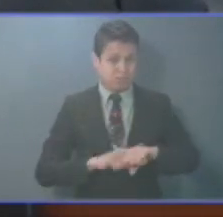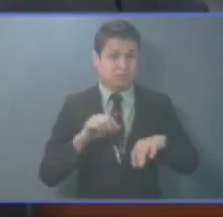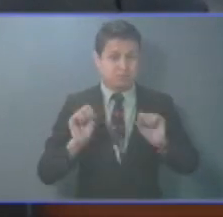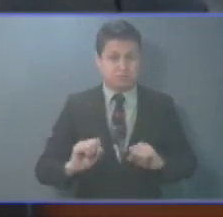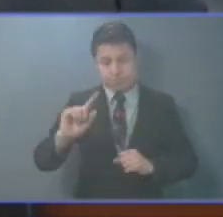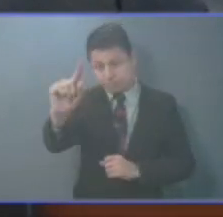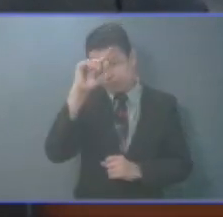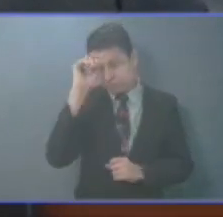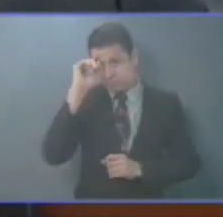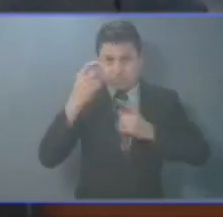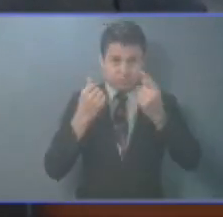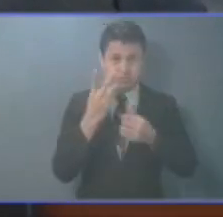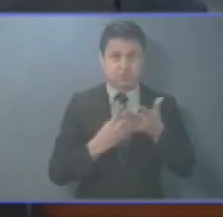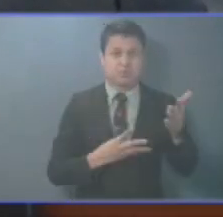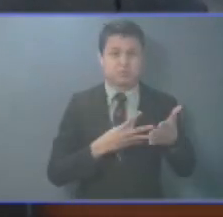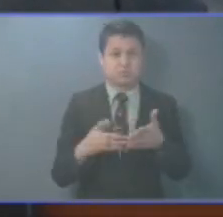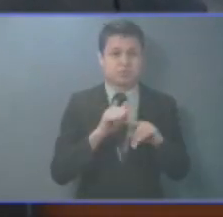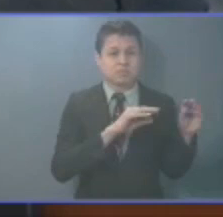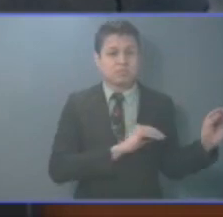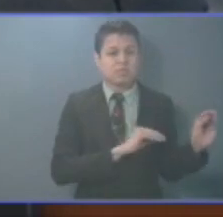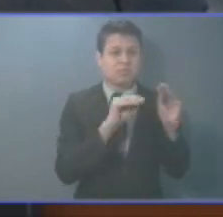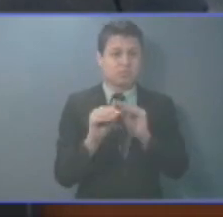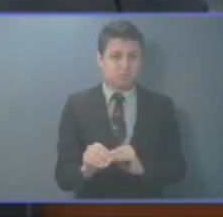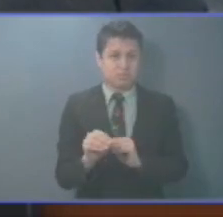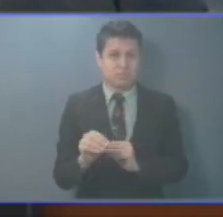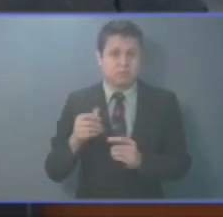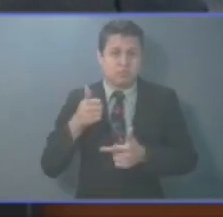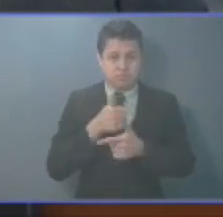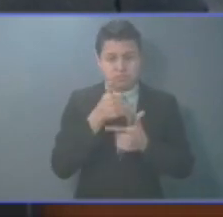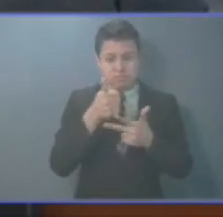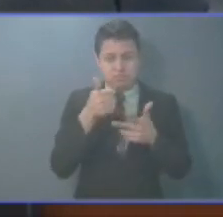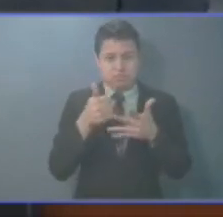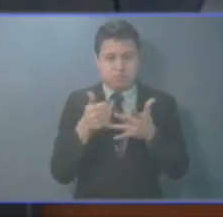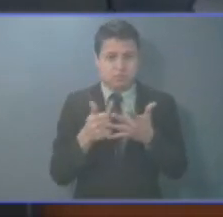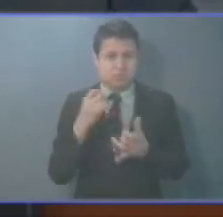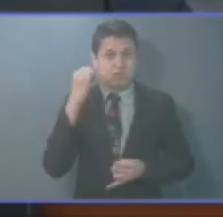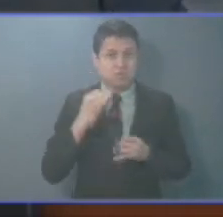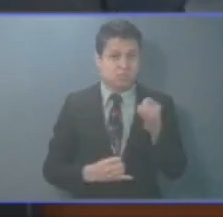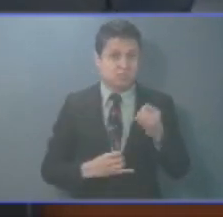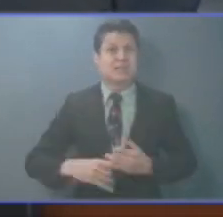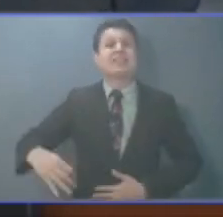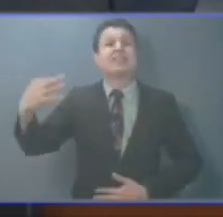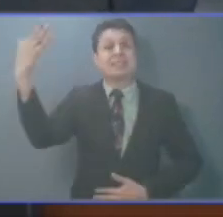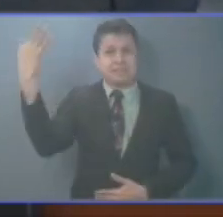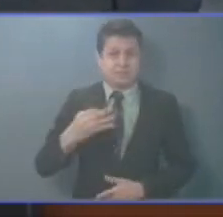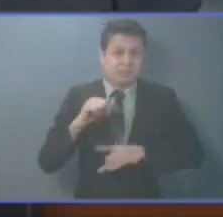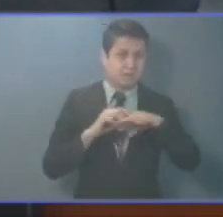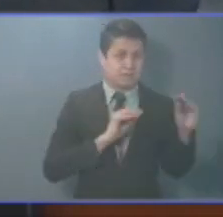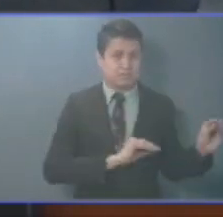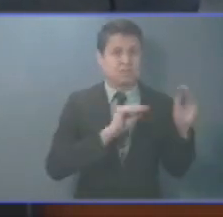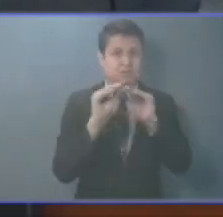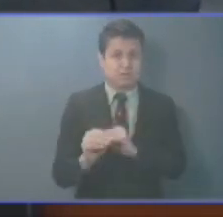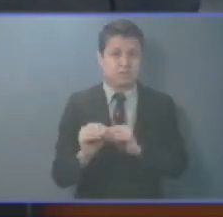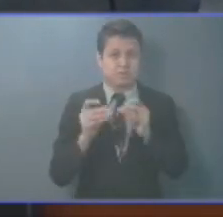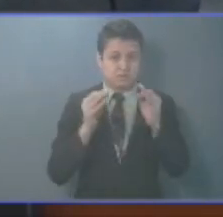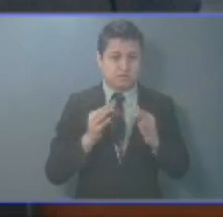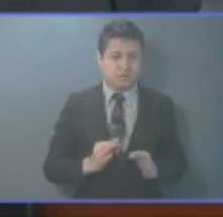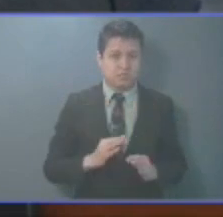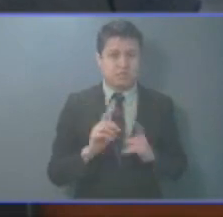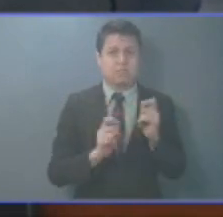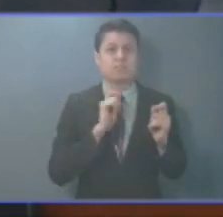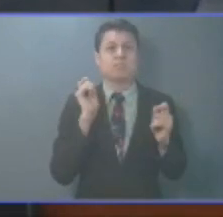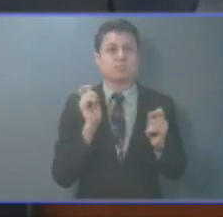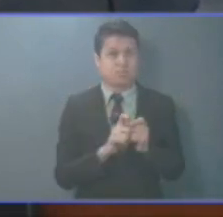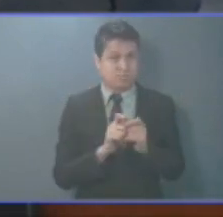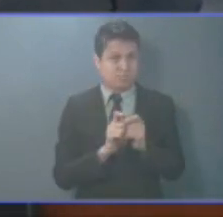la política presupuestaria correspondiente a cada ejercicio fiscal, deberá incorporar los lineamientos